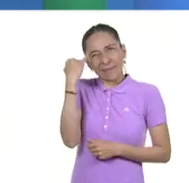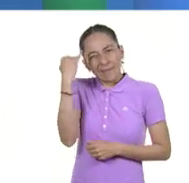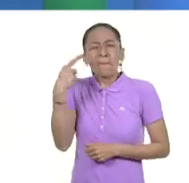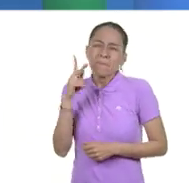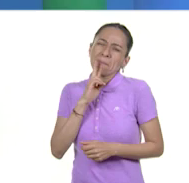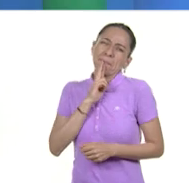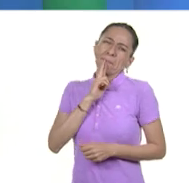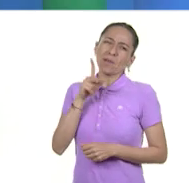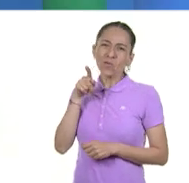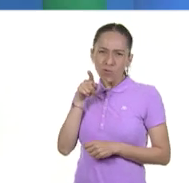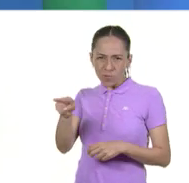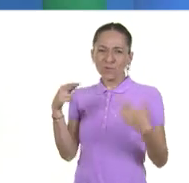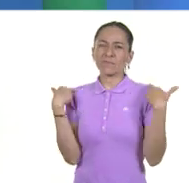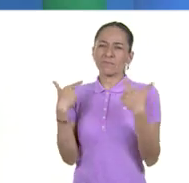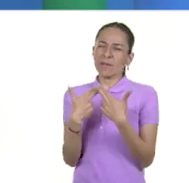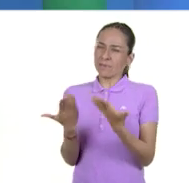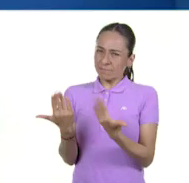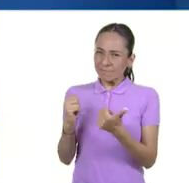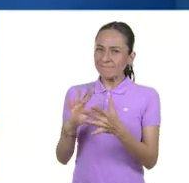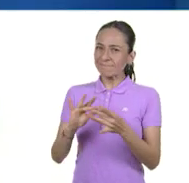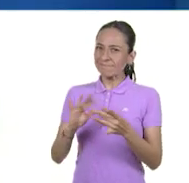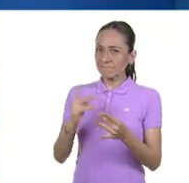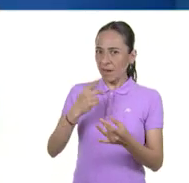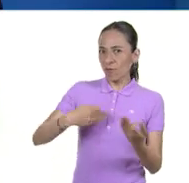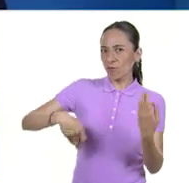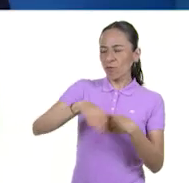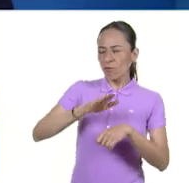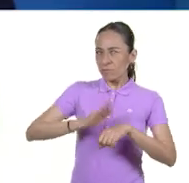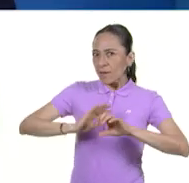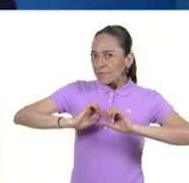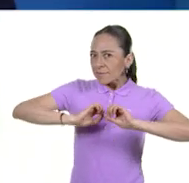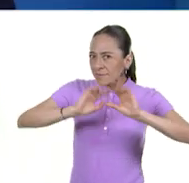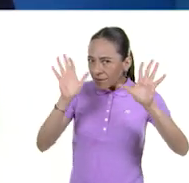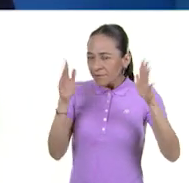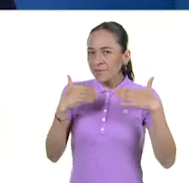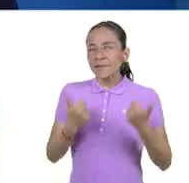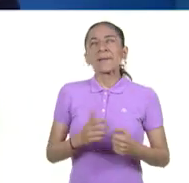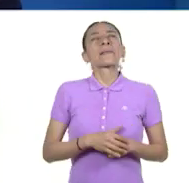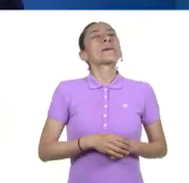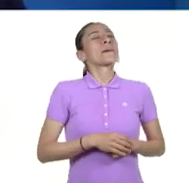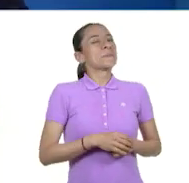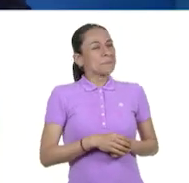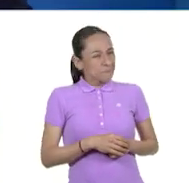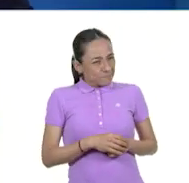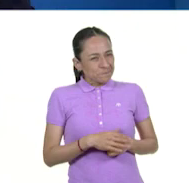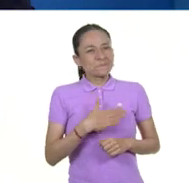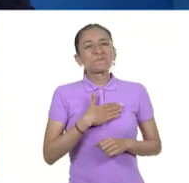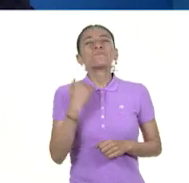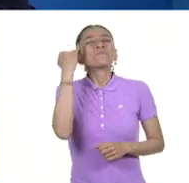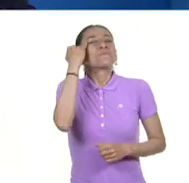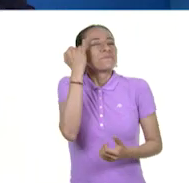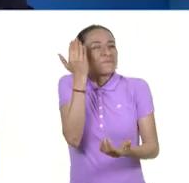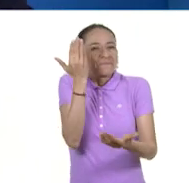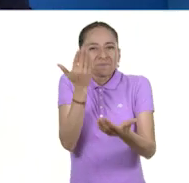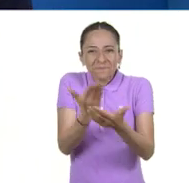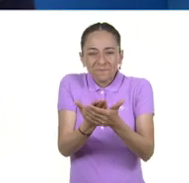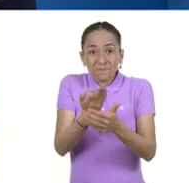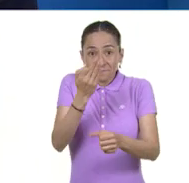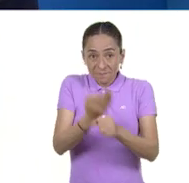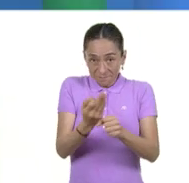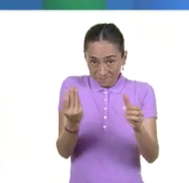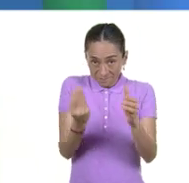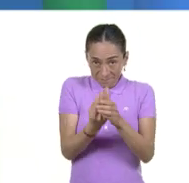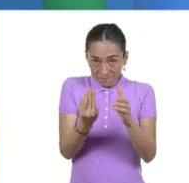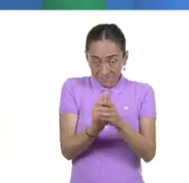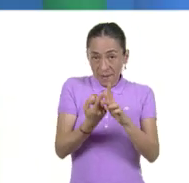para que nos quede muy claro a todas y a todos. En ese caso, te propongo que comencemos la clase de hoy.